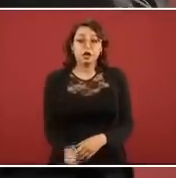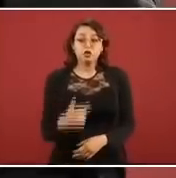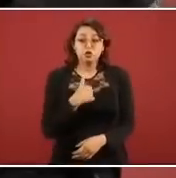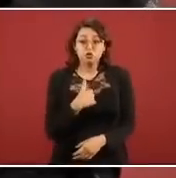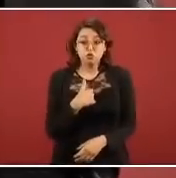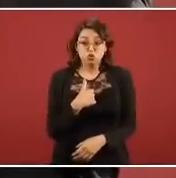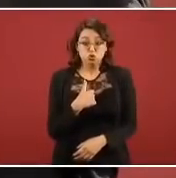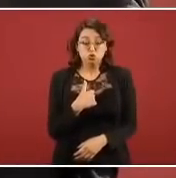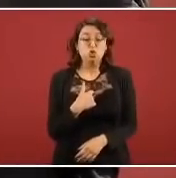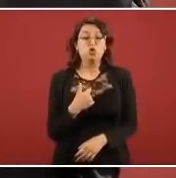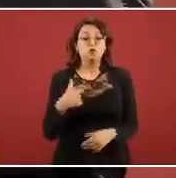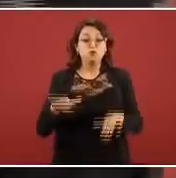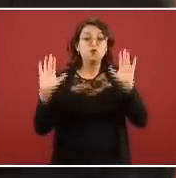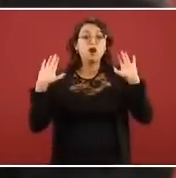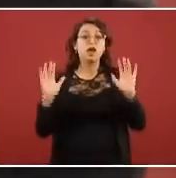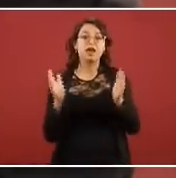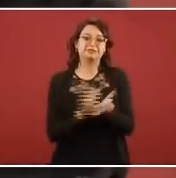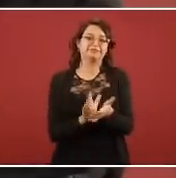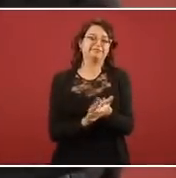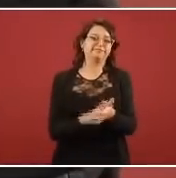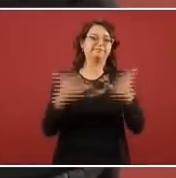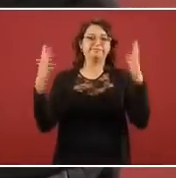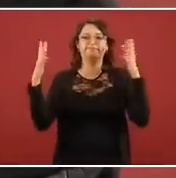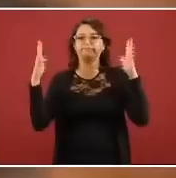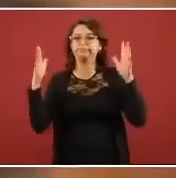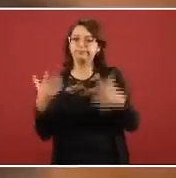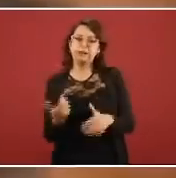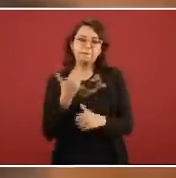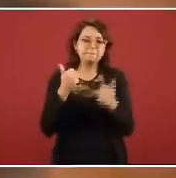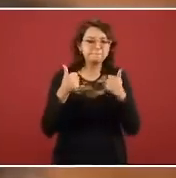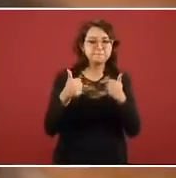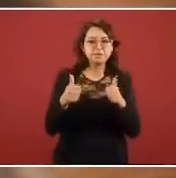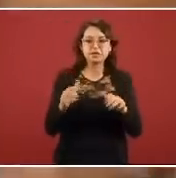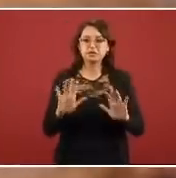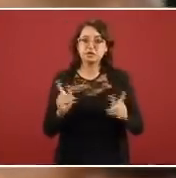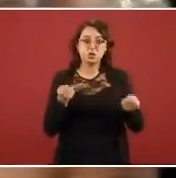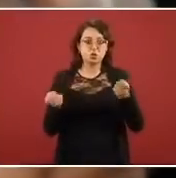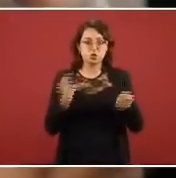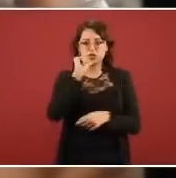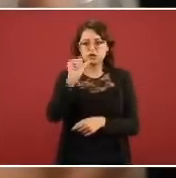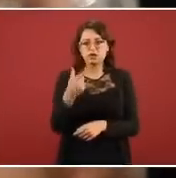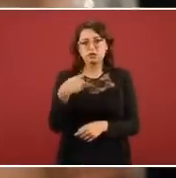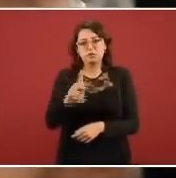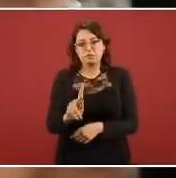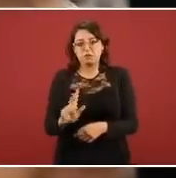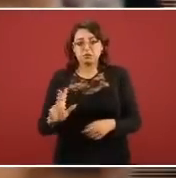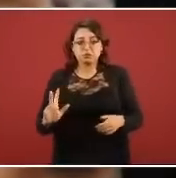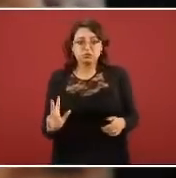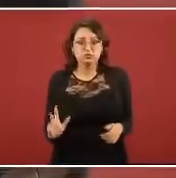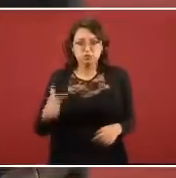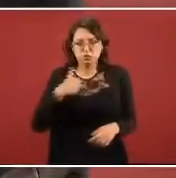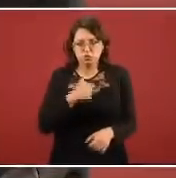pues entonces no se controlan. Pero si son simpatizantes